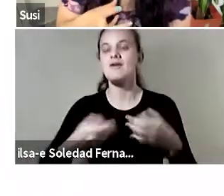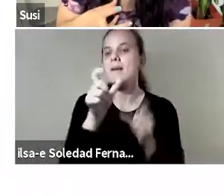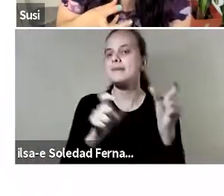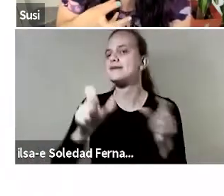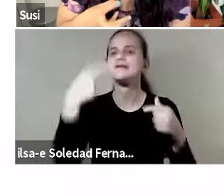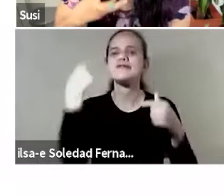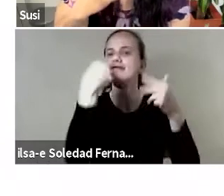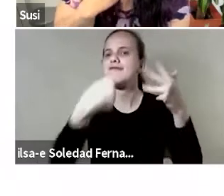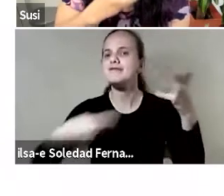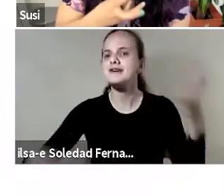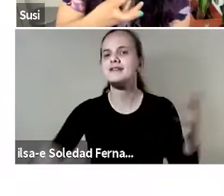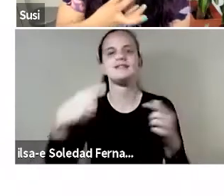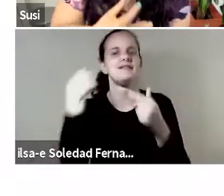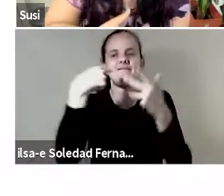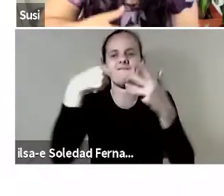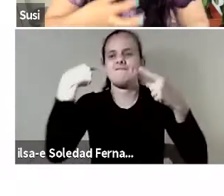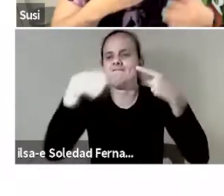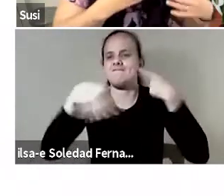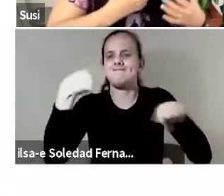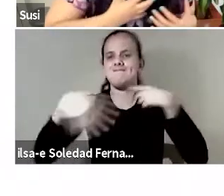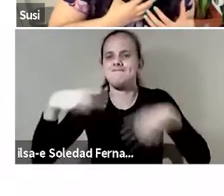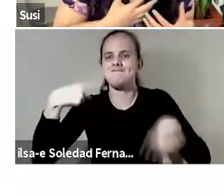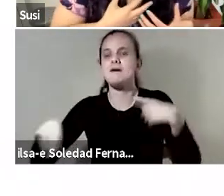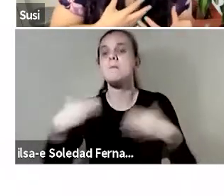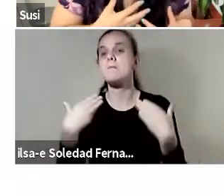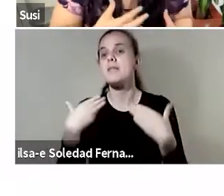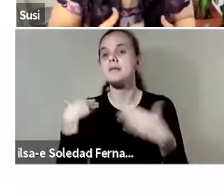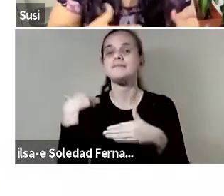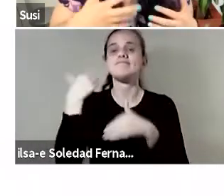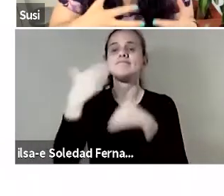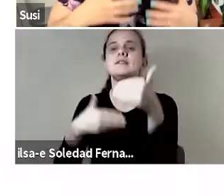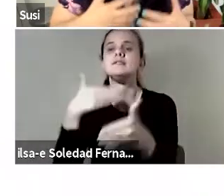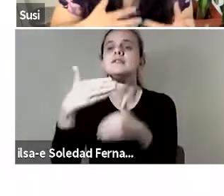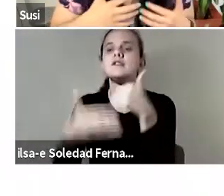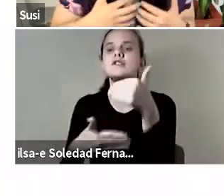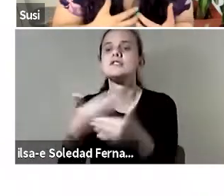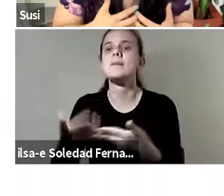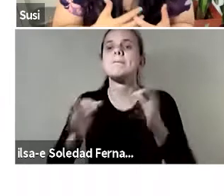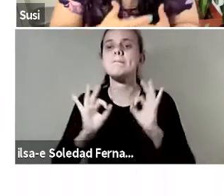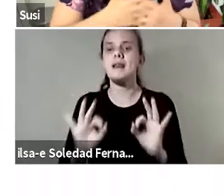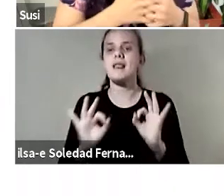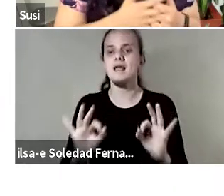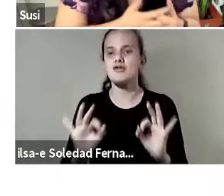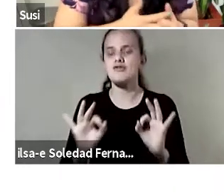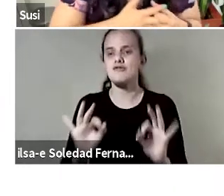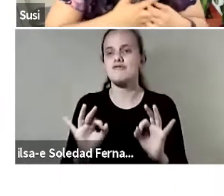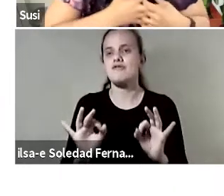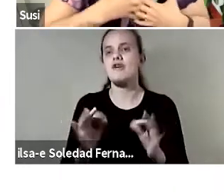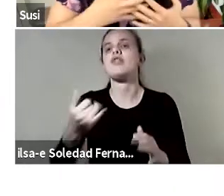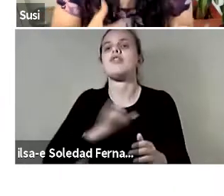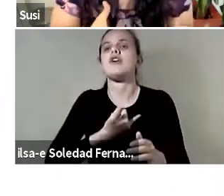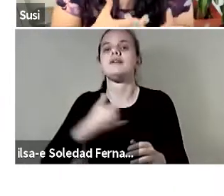pleno, ¿sí? De que las personas, desde sus diferencias y desde sus diversidades,